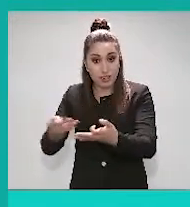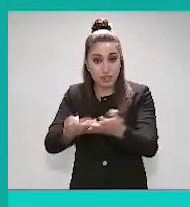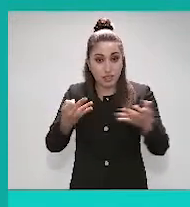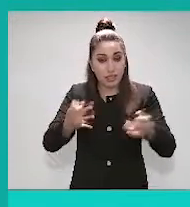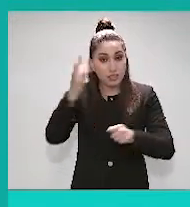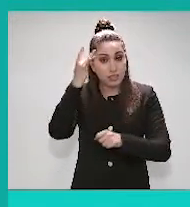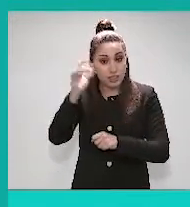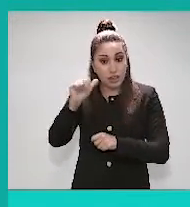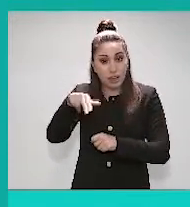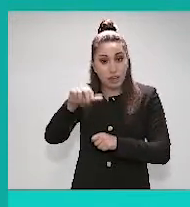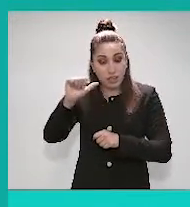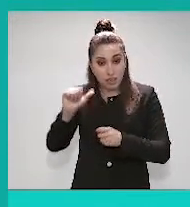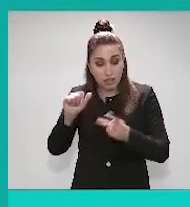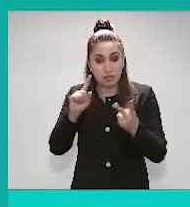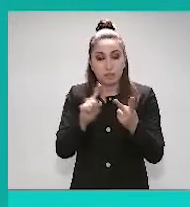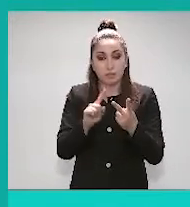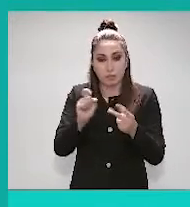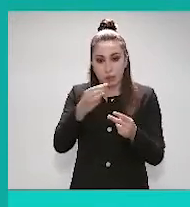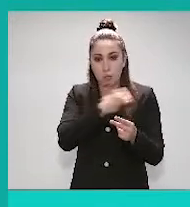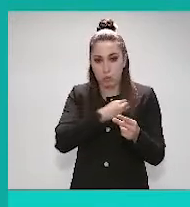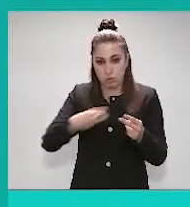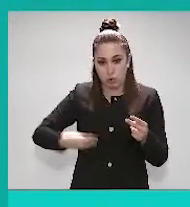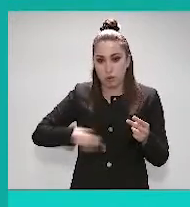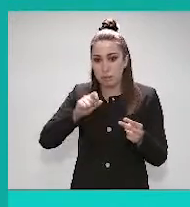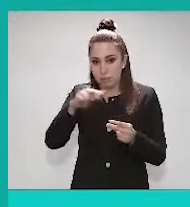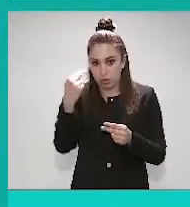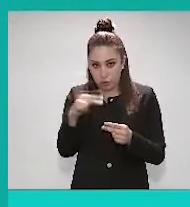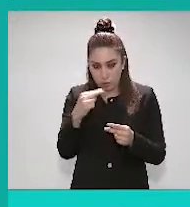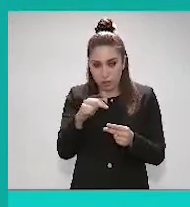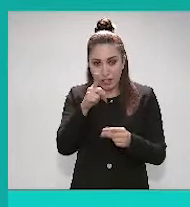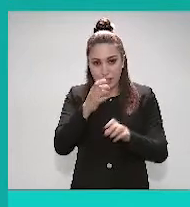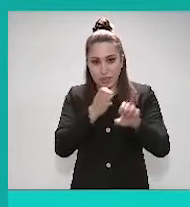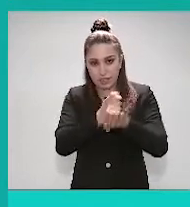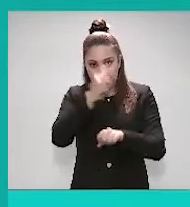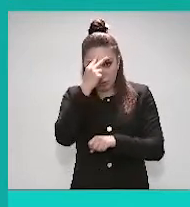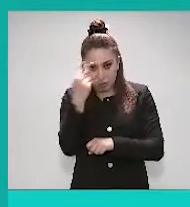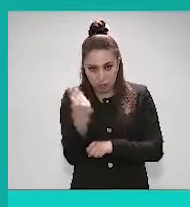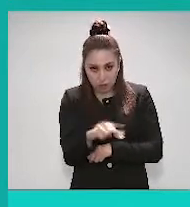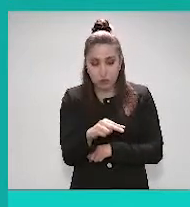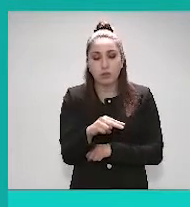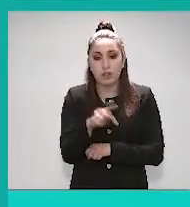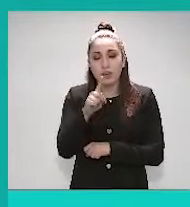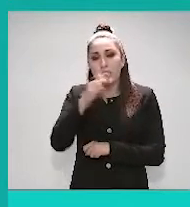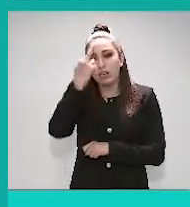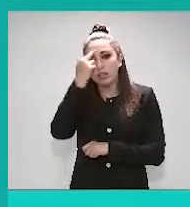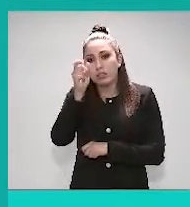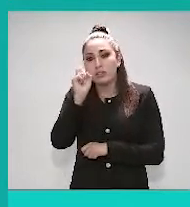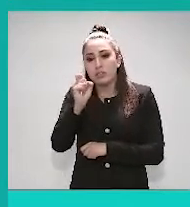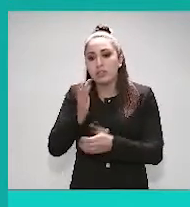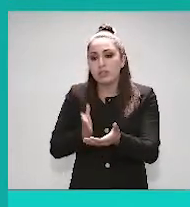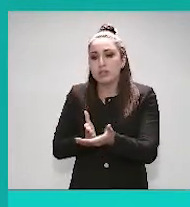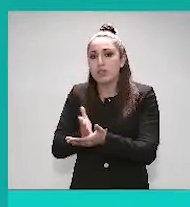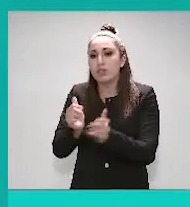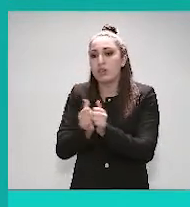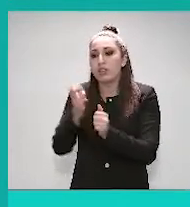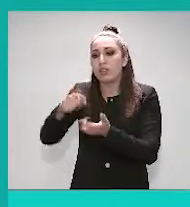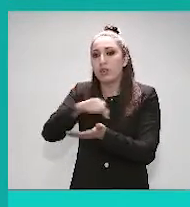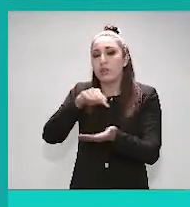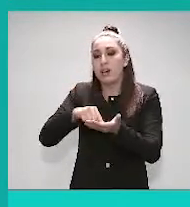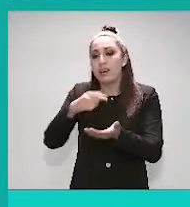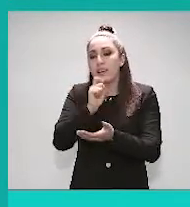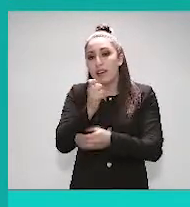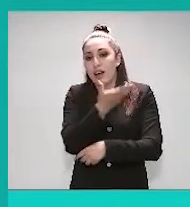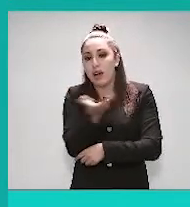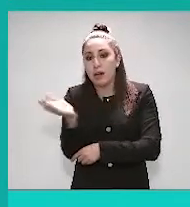santana nextlalpan municipio del mismo nombre en el estado de méxico con motivo de la afectación que ha sufrido este